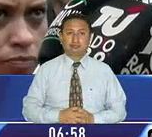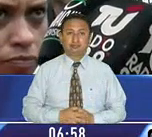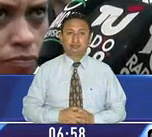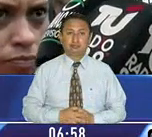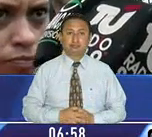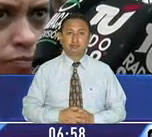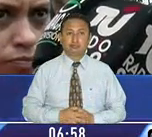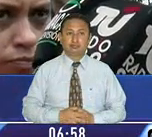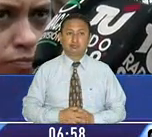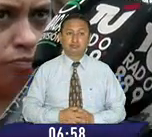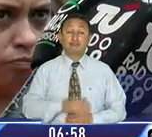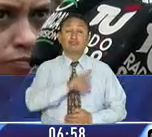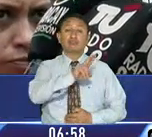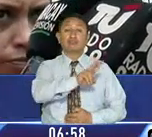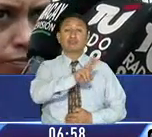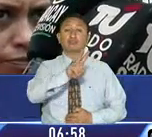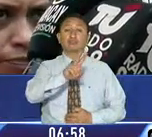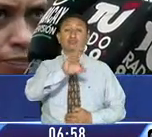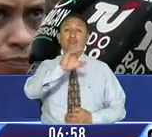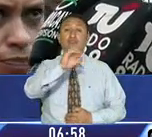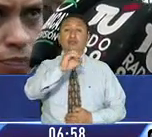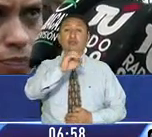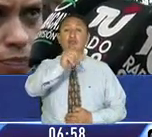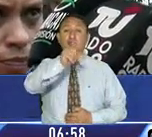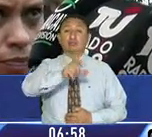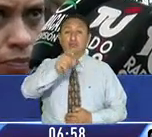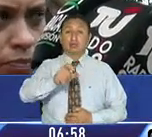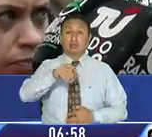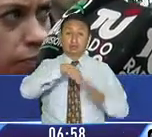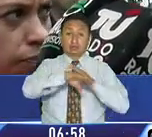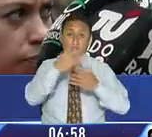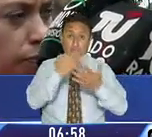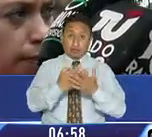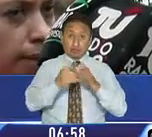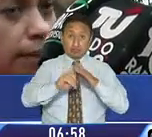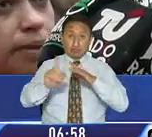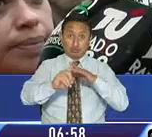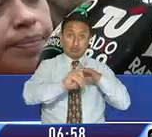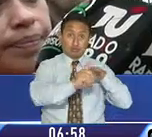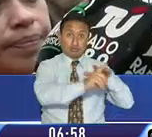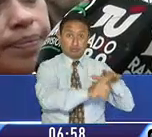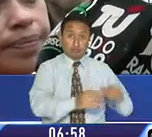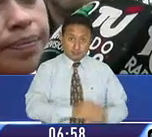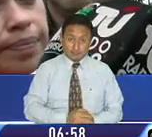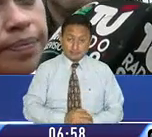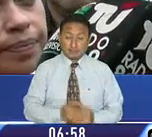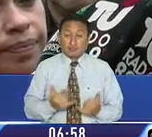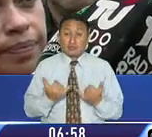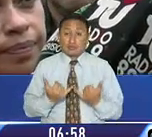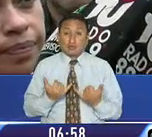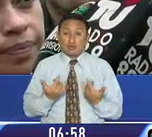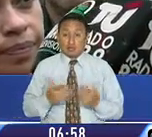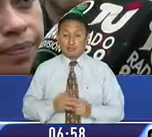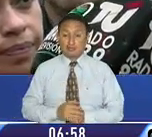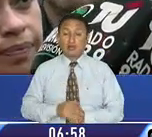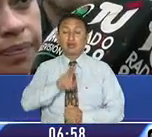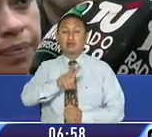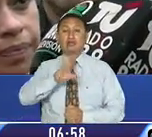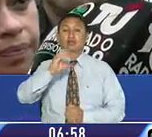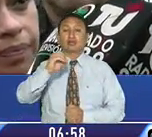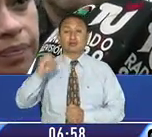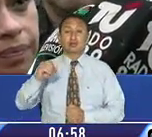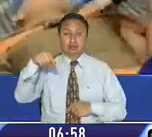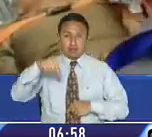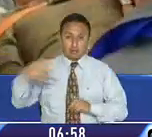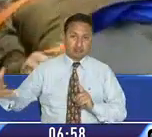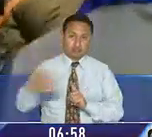un total de 220 ciudadanos que fugaron el día de ayer. Y al momento están 200